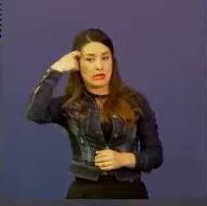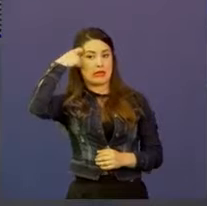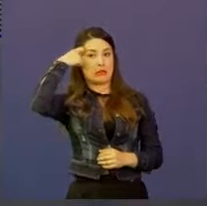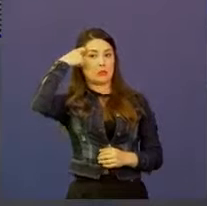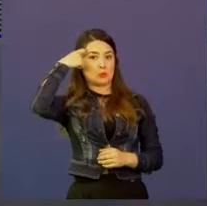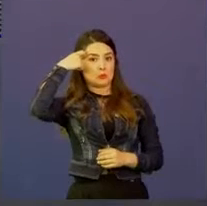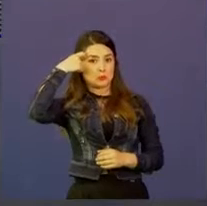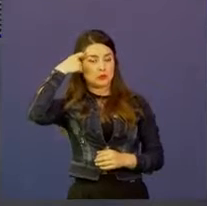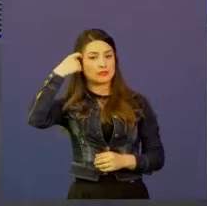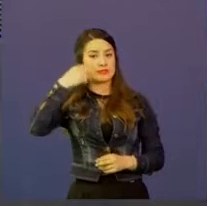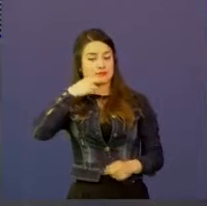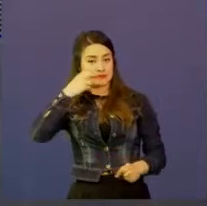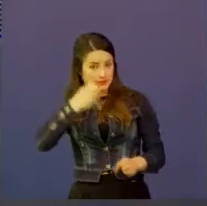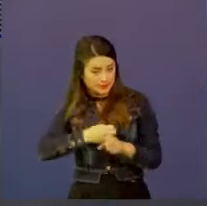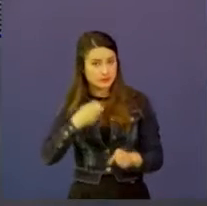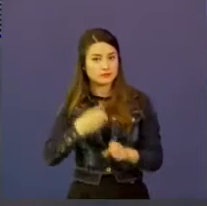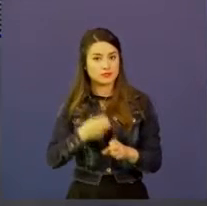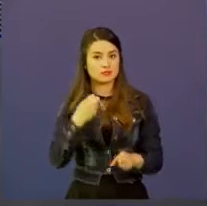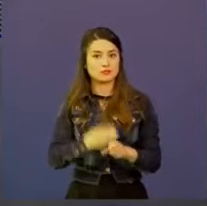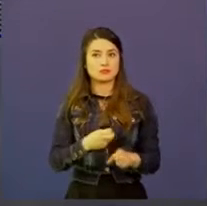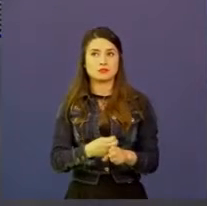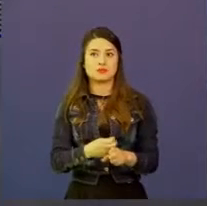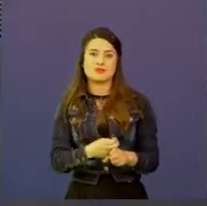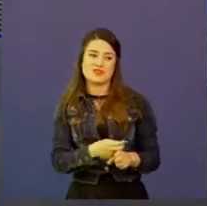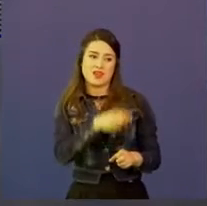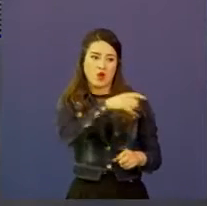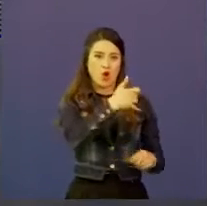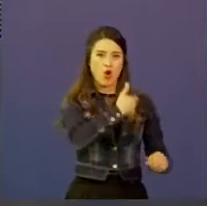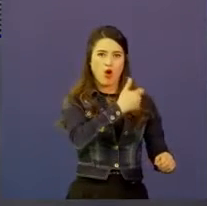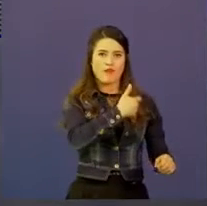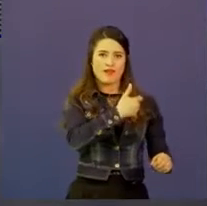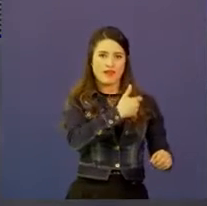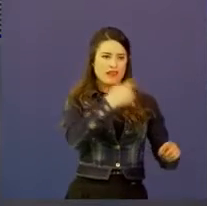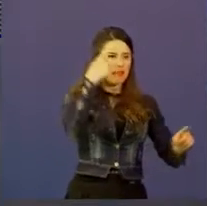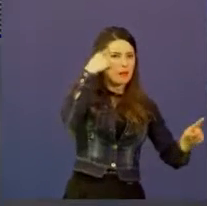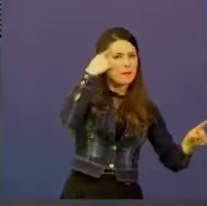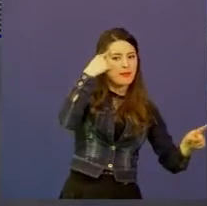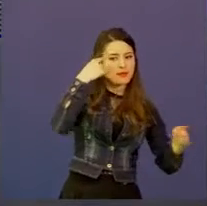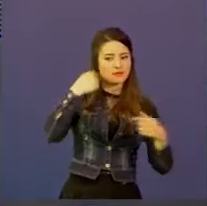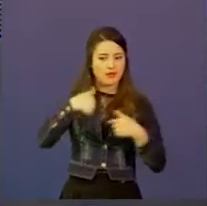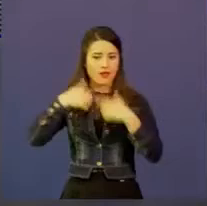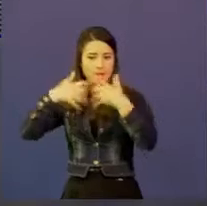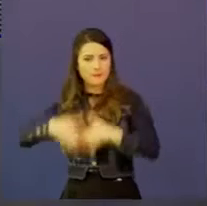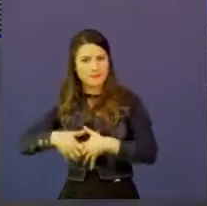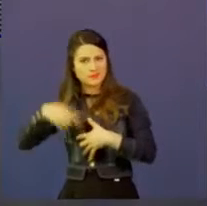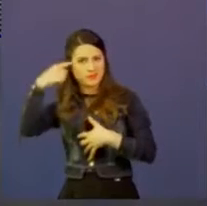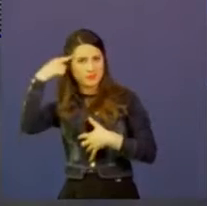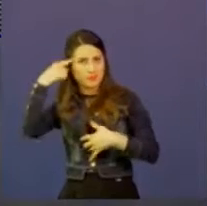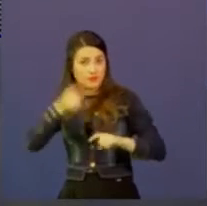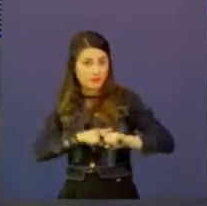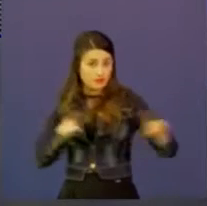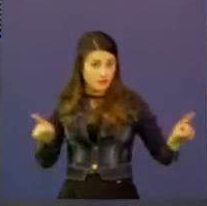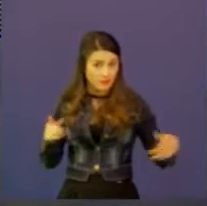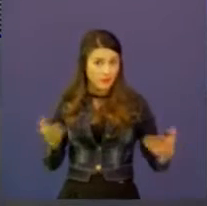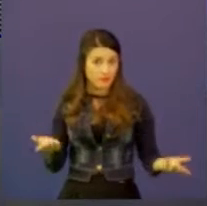reto gigante porque estamos hablando lenguajes distintos. Entonces, en la medida en que nosotros